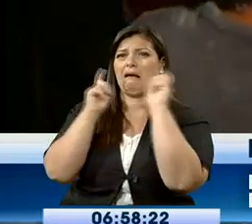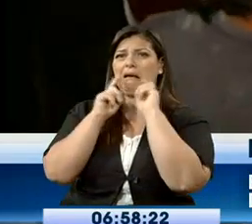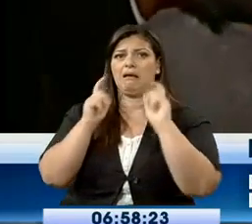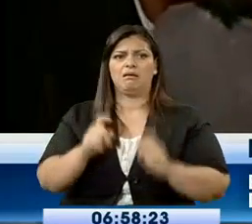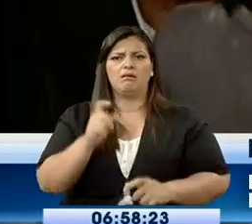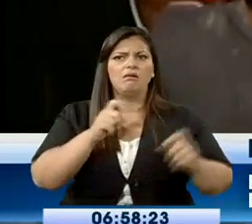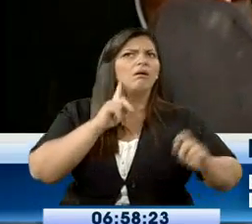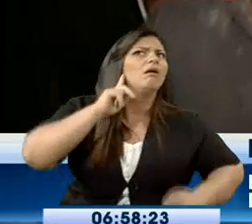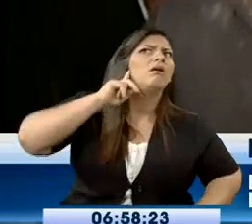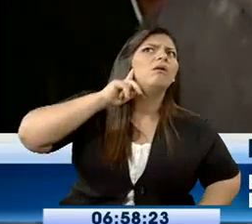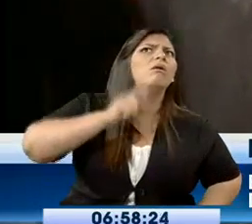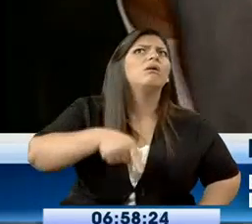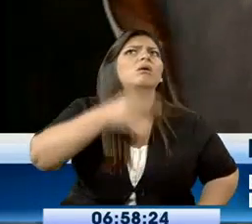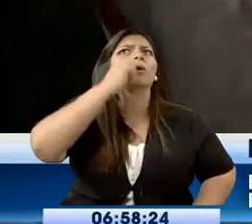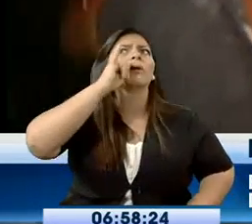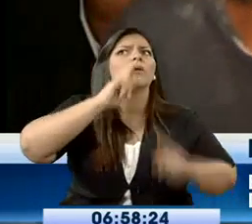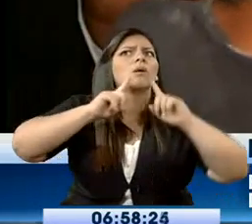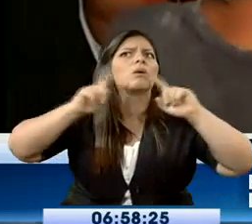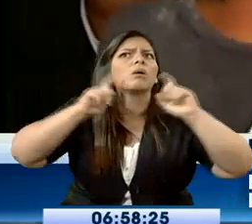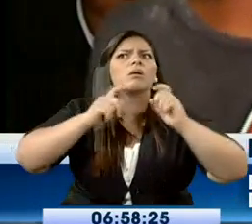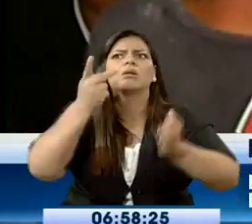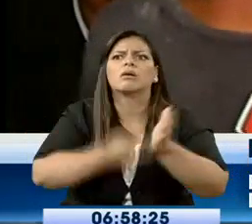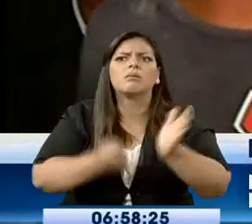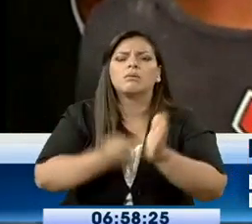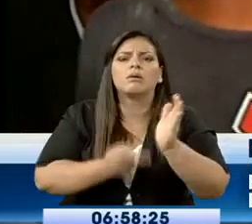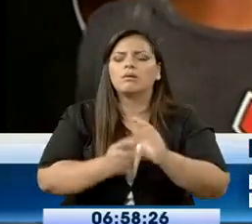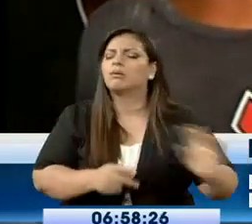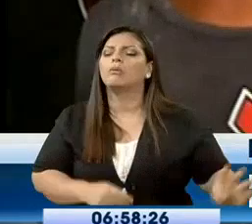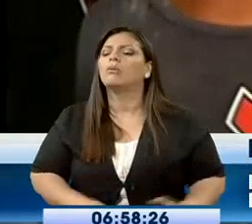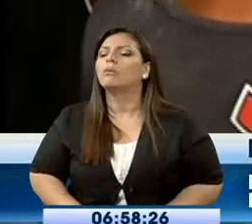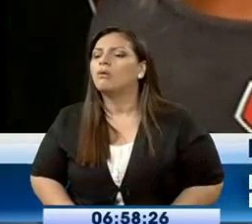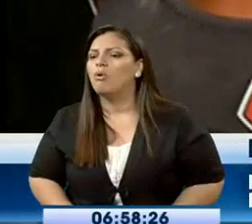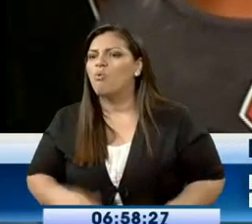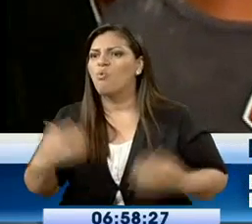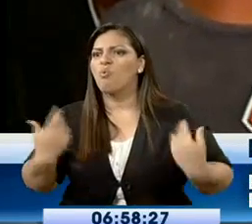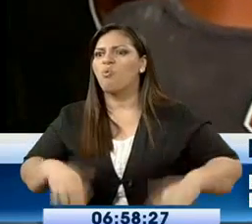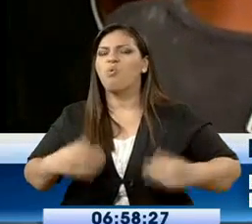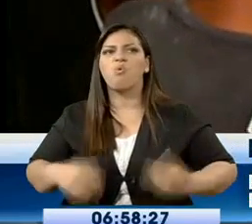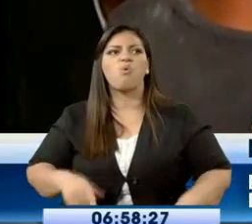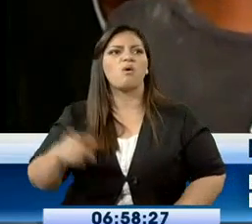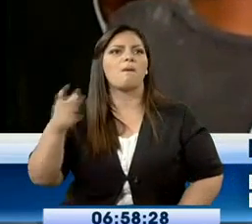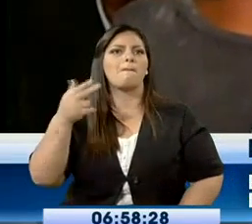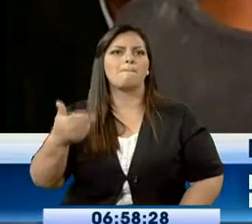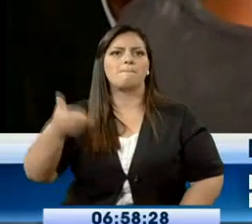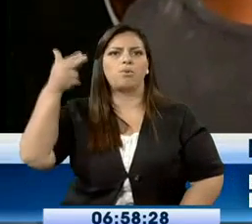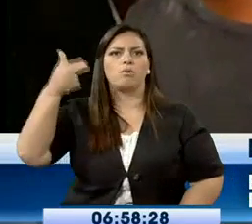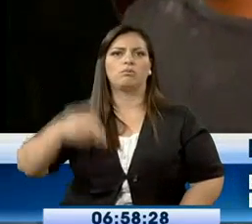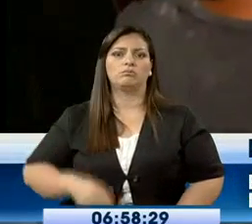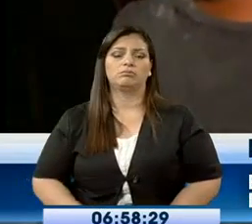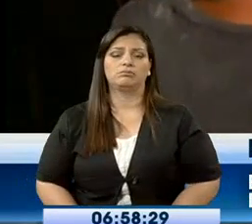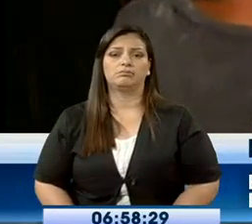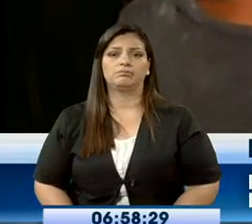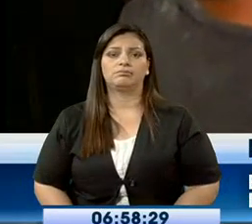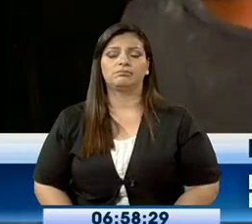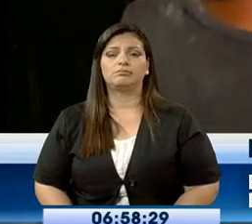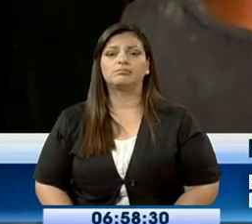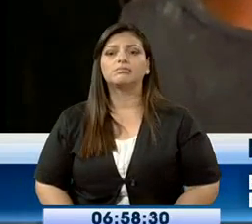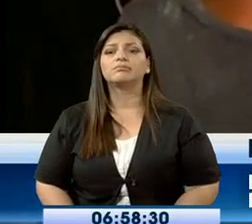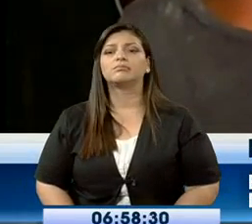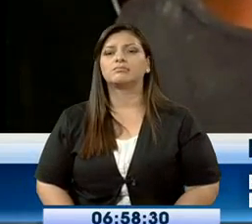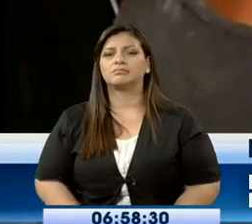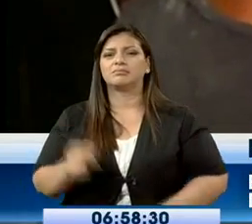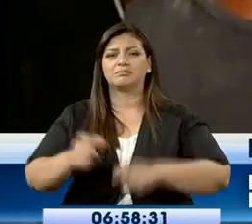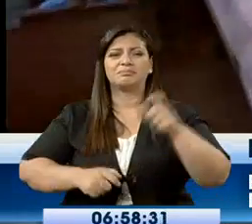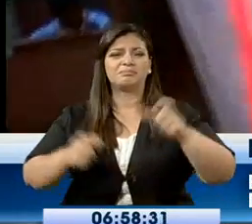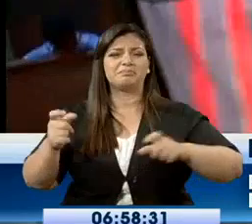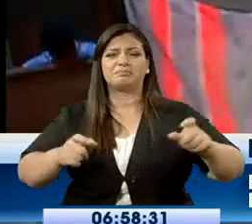fuerte el disparo. Hasta arriba se escuchó, yo estaba arriba. Se escuchó la detonación. Y ahí toda la gente salió de los gritos de los